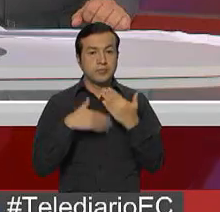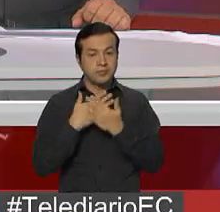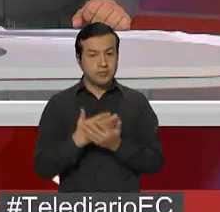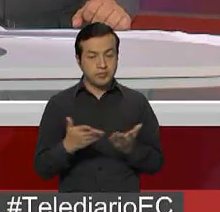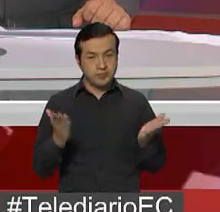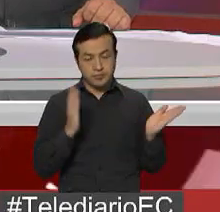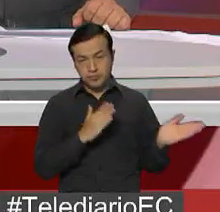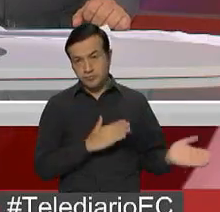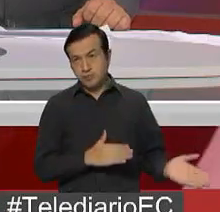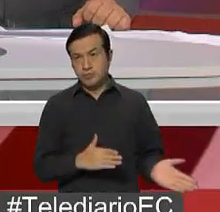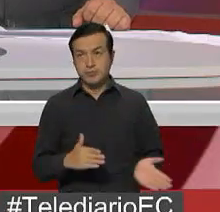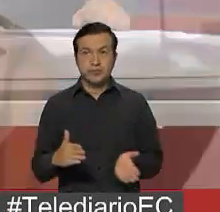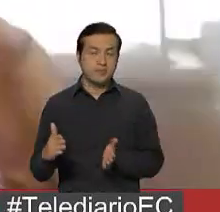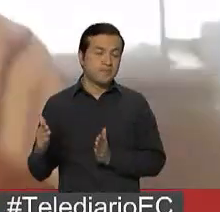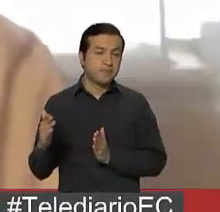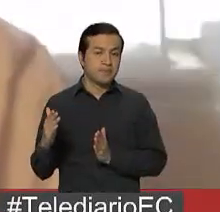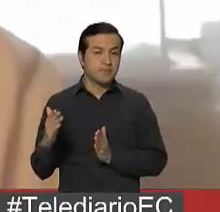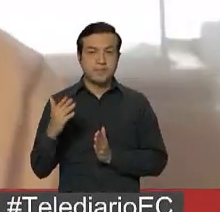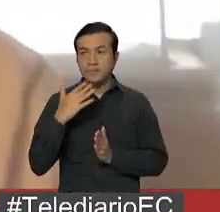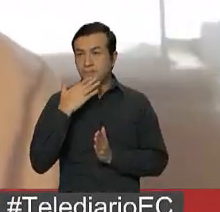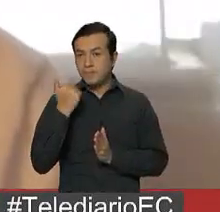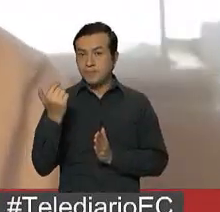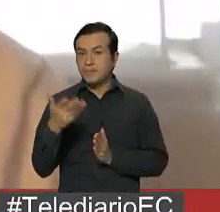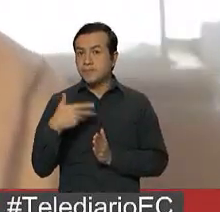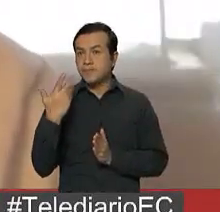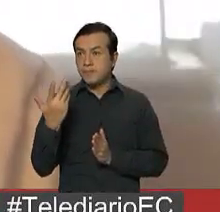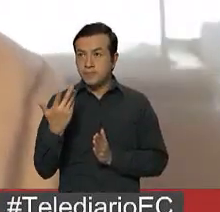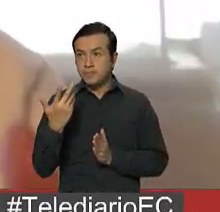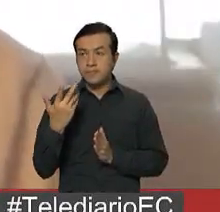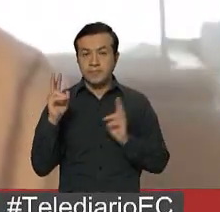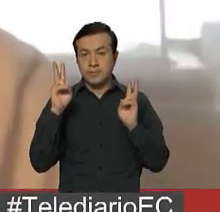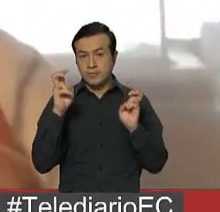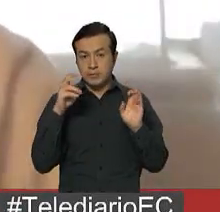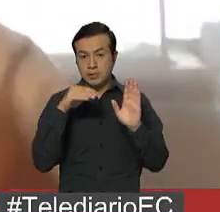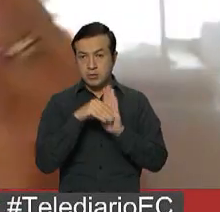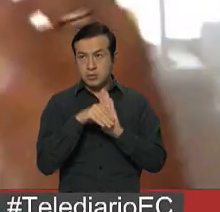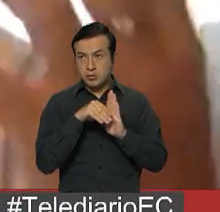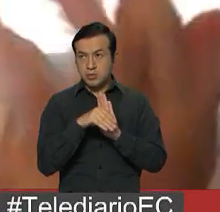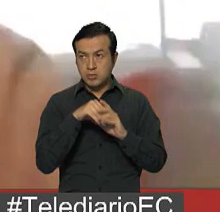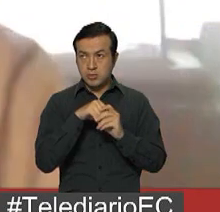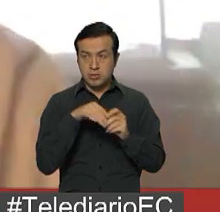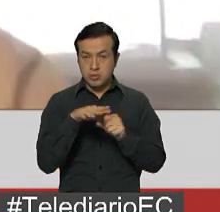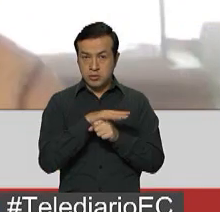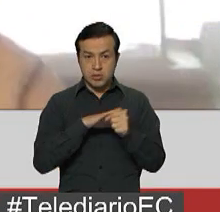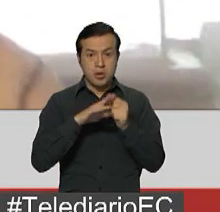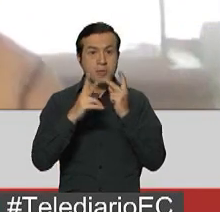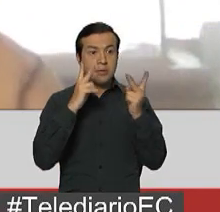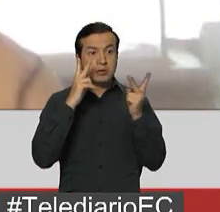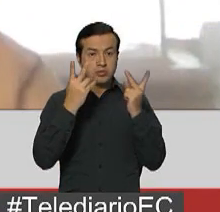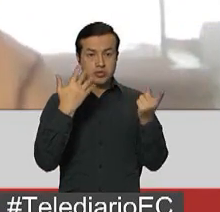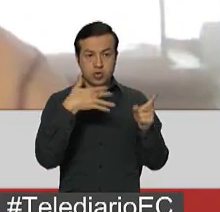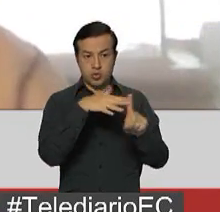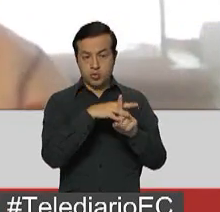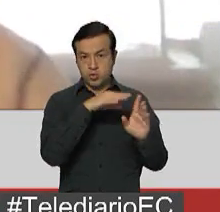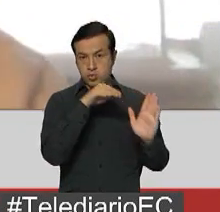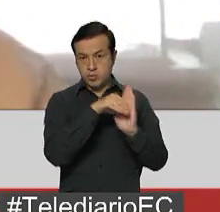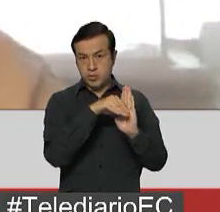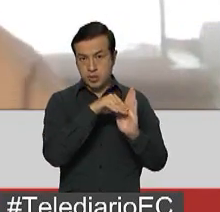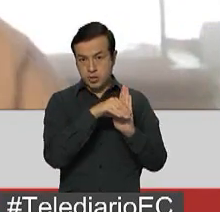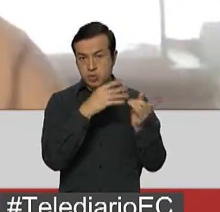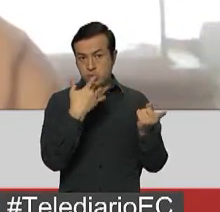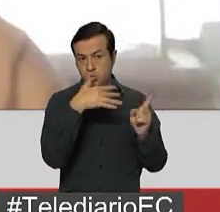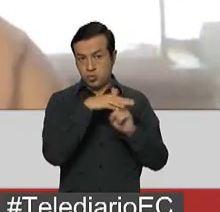que mejora a los sistemas financieros dentro de la visión de la inclusión financiera es decir